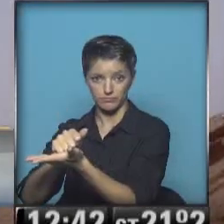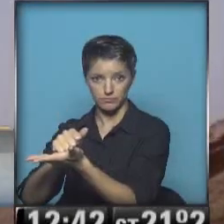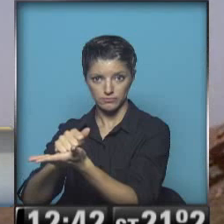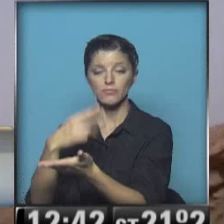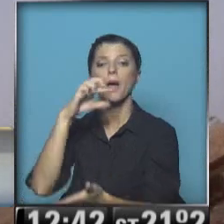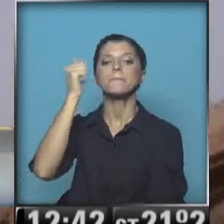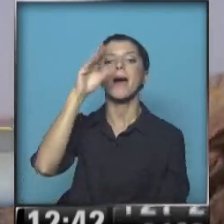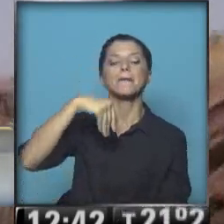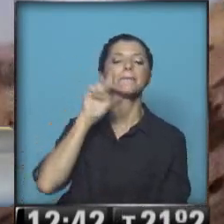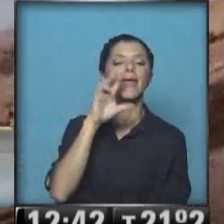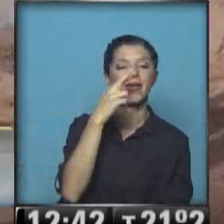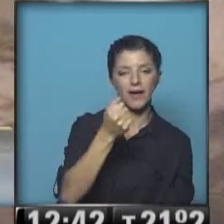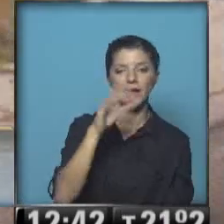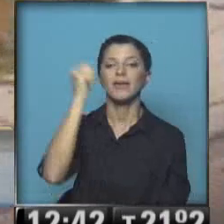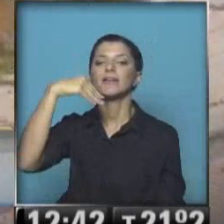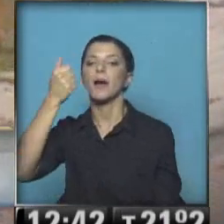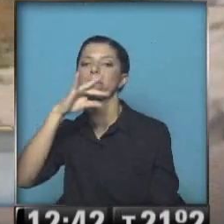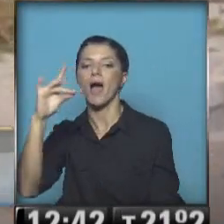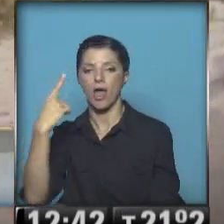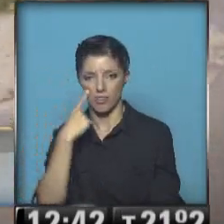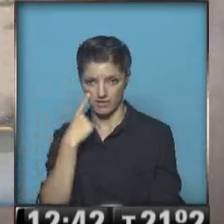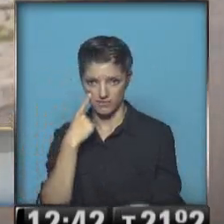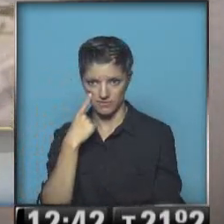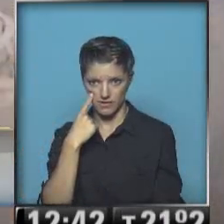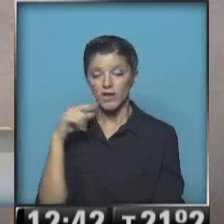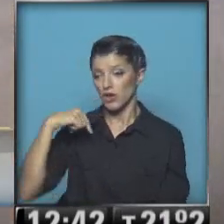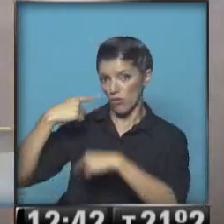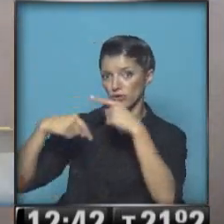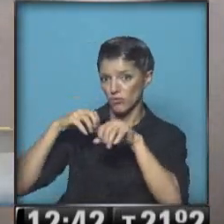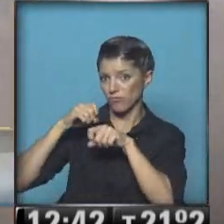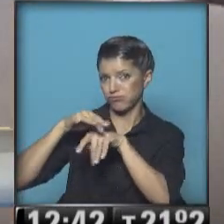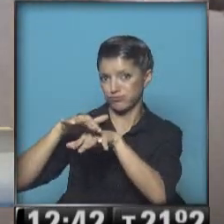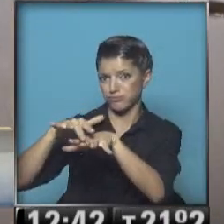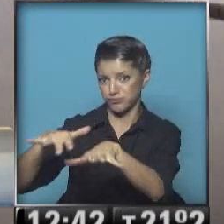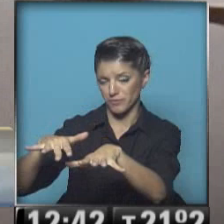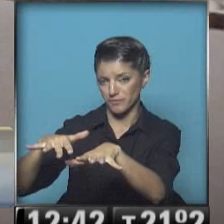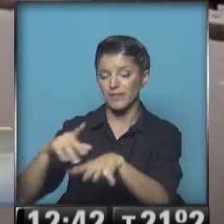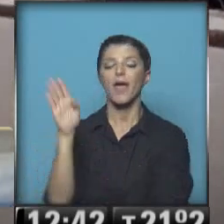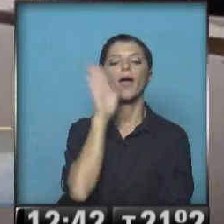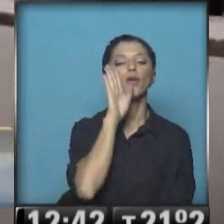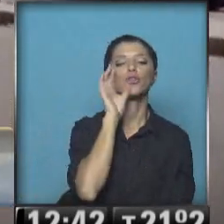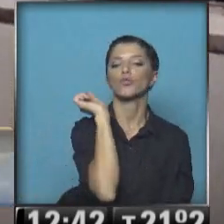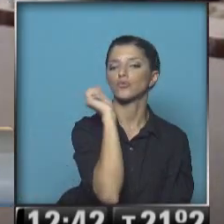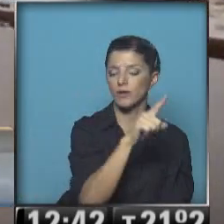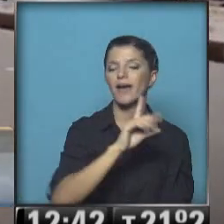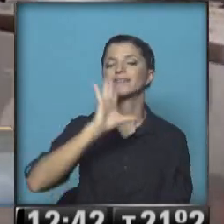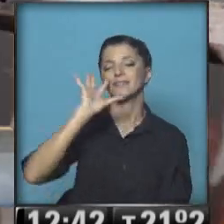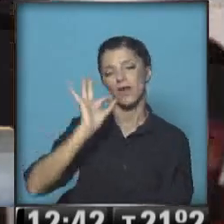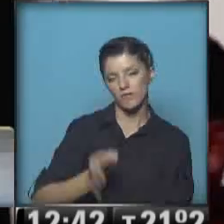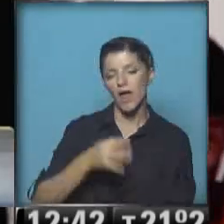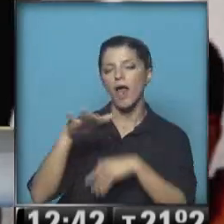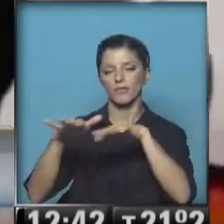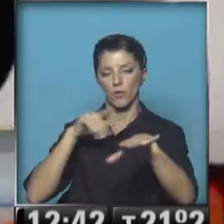pala en Siria y ramadi en ir y sigue su expansión Estados Unidos sabía las